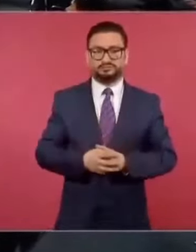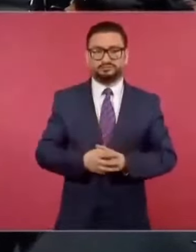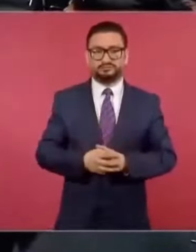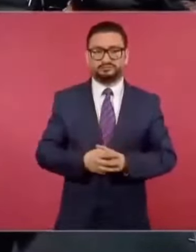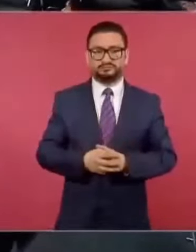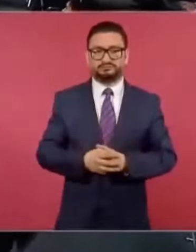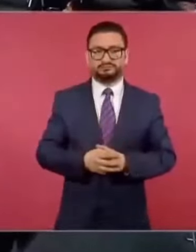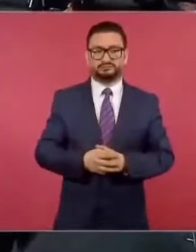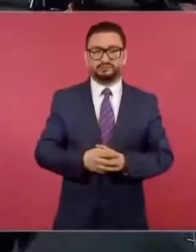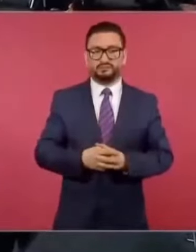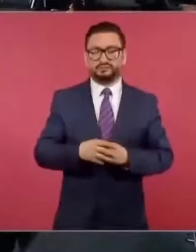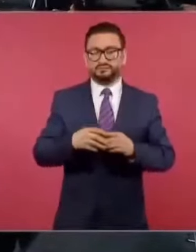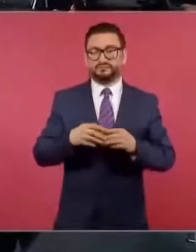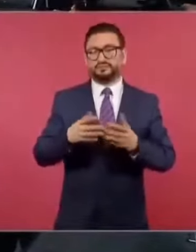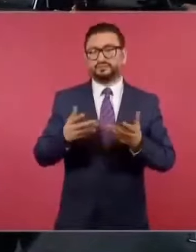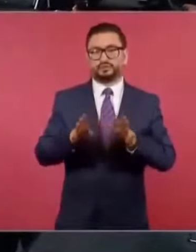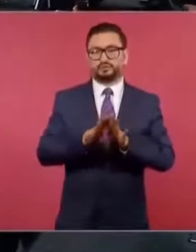de esta atmósfera